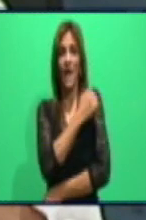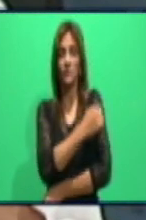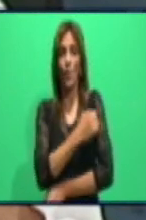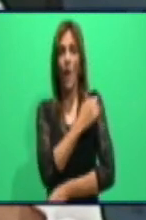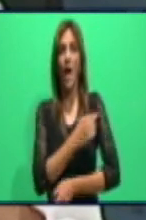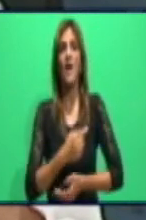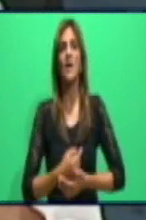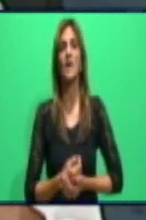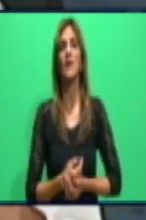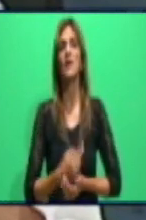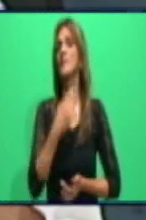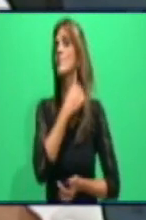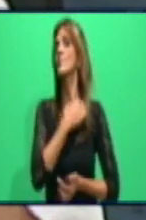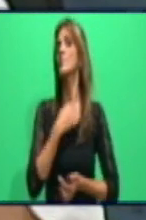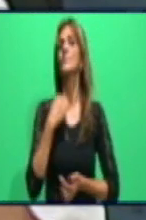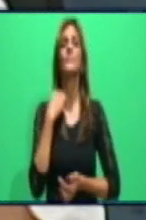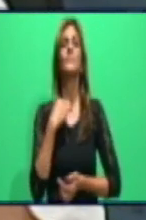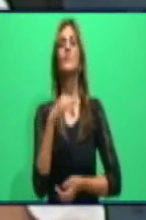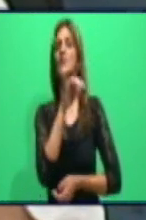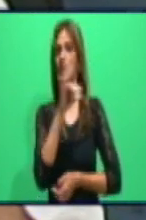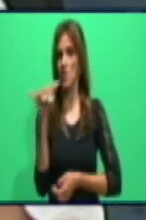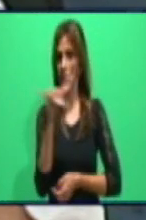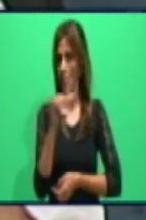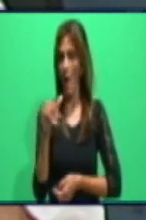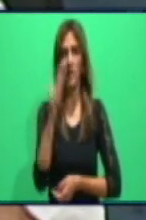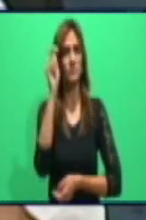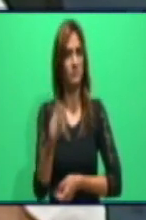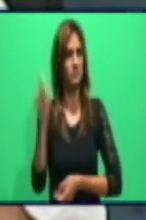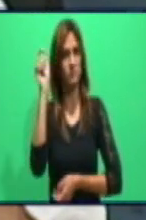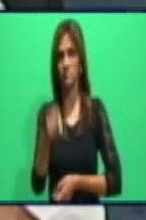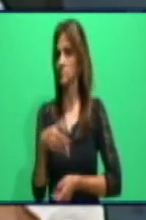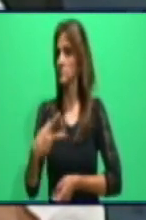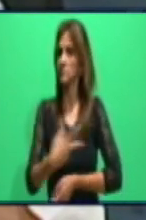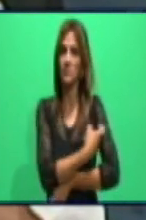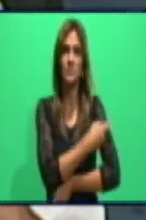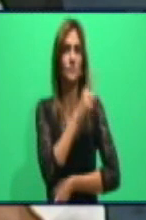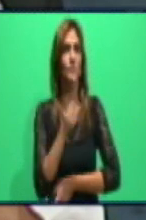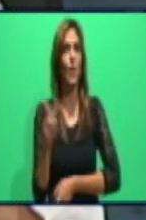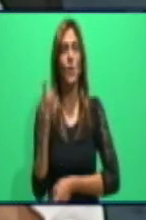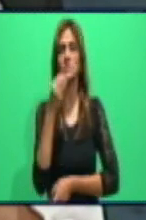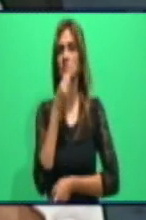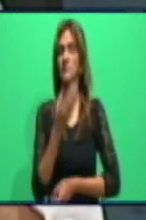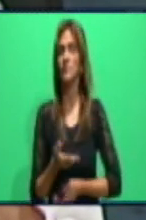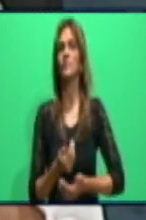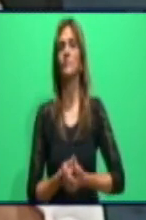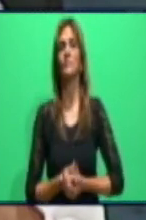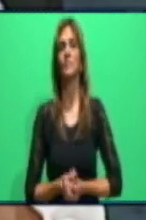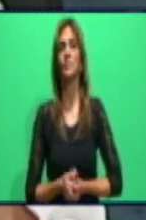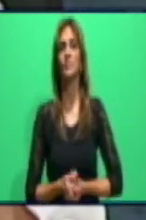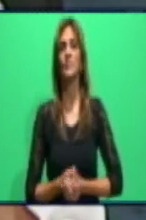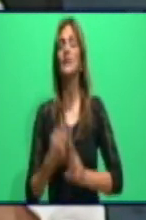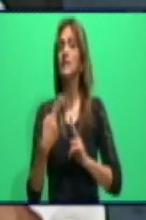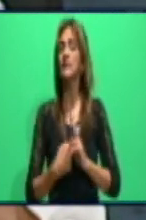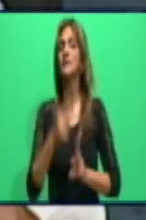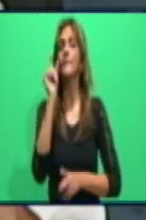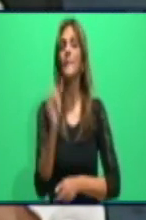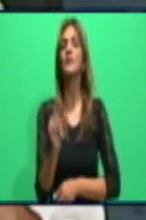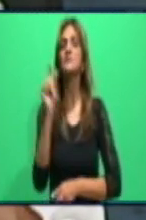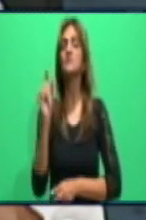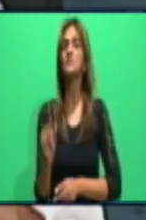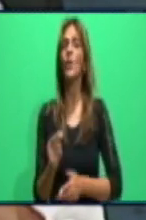se excluyen del estudio y pacientes que hayan he estado